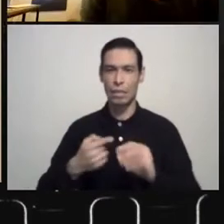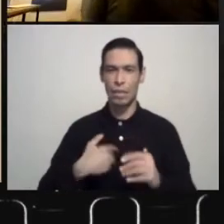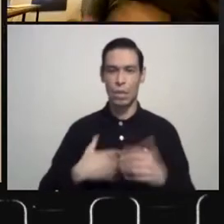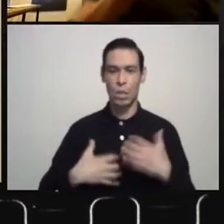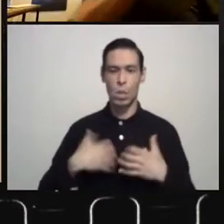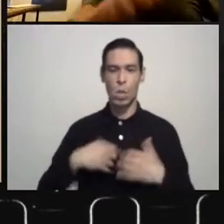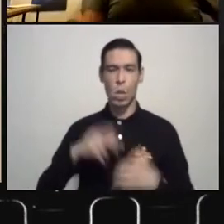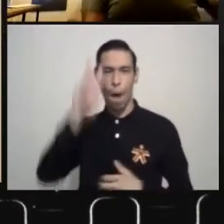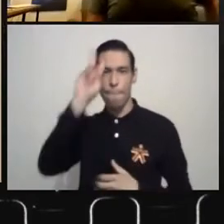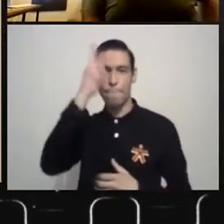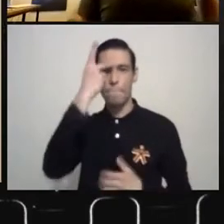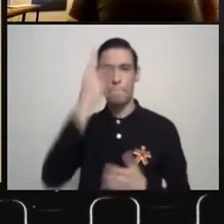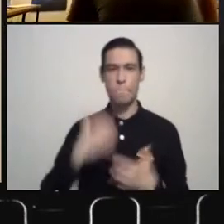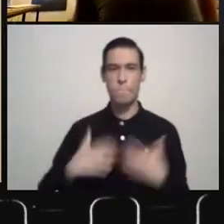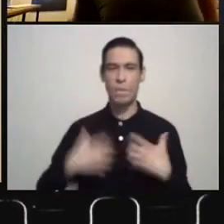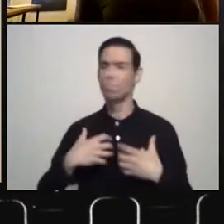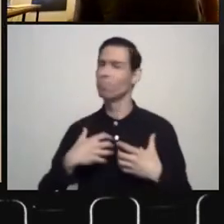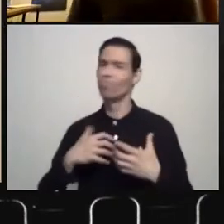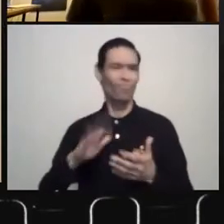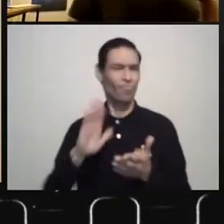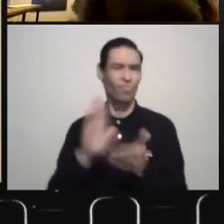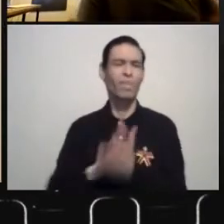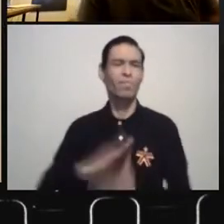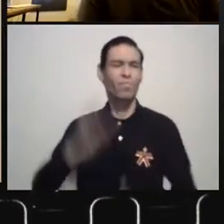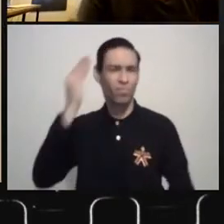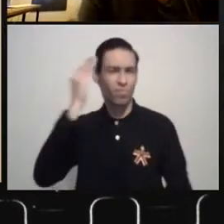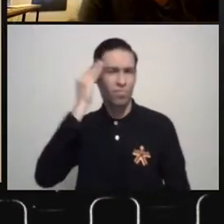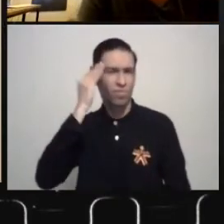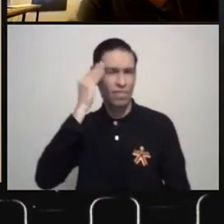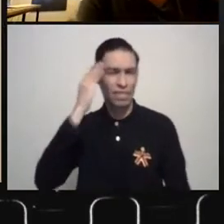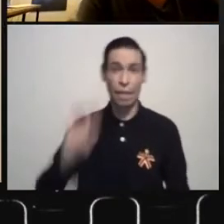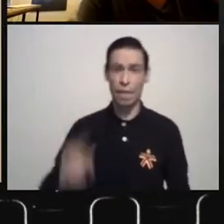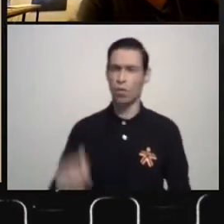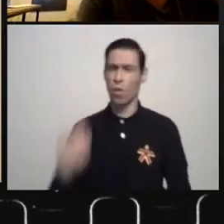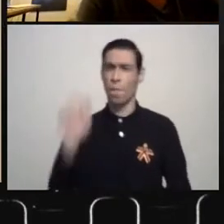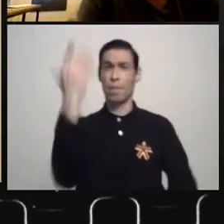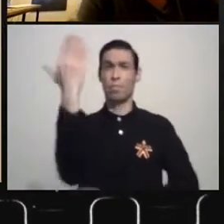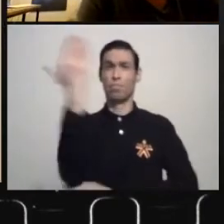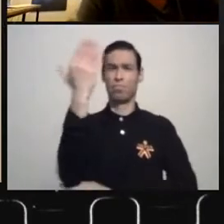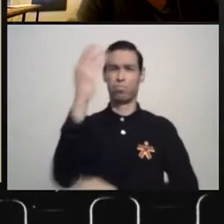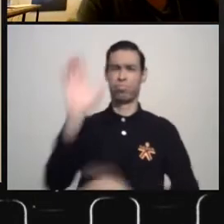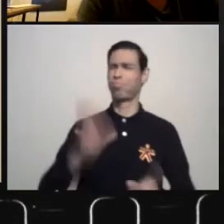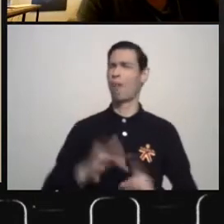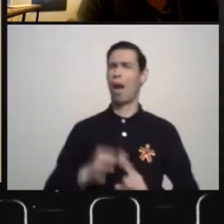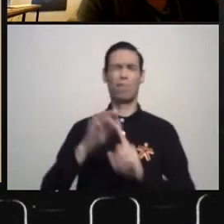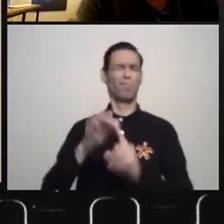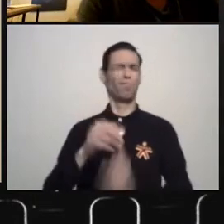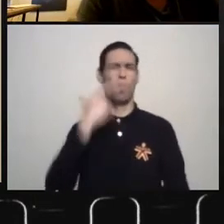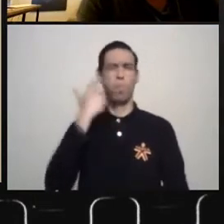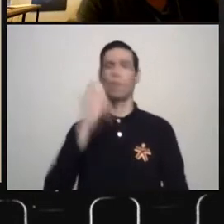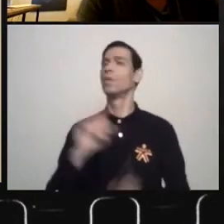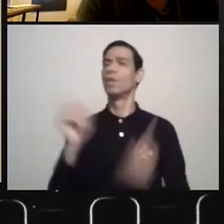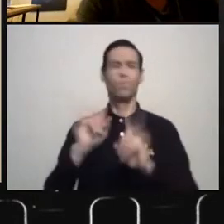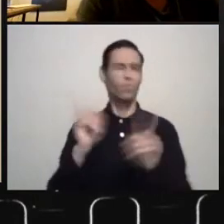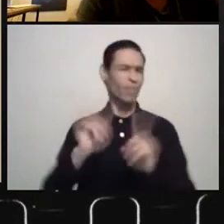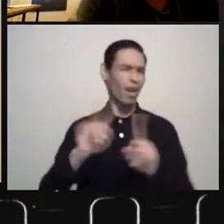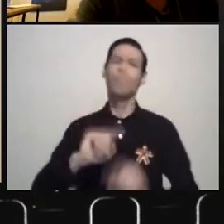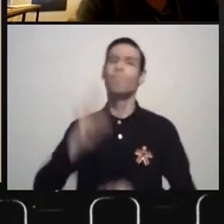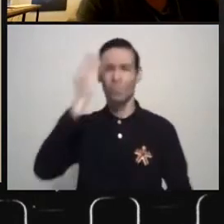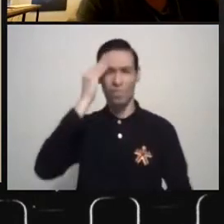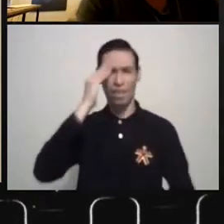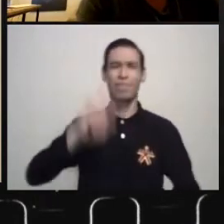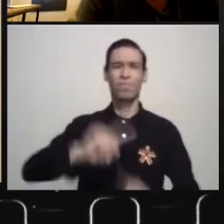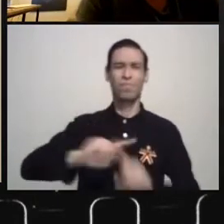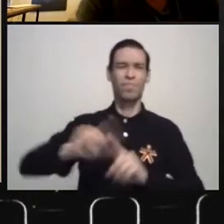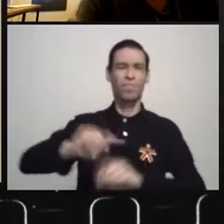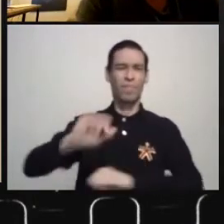Total. supremamente importante y ser Total. muy consciente de que la primera obra no va a ser la obra maestra y que inclusive los grandes directores, de pronto a